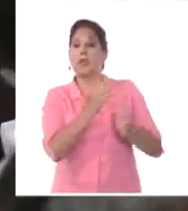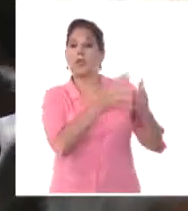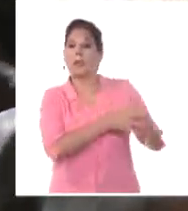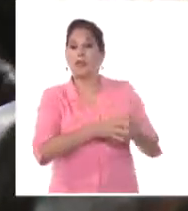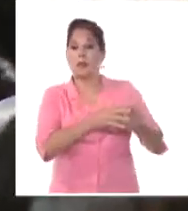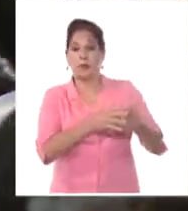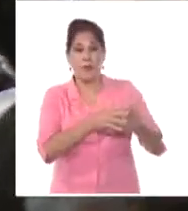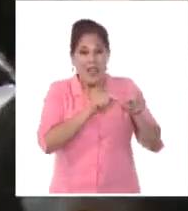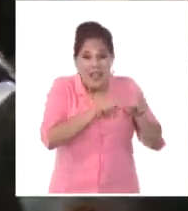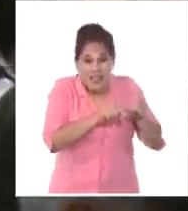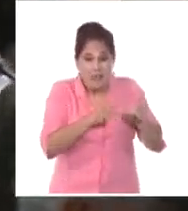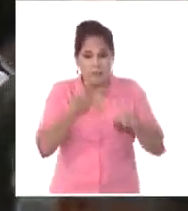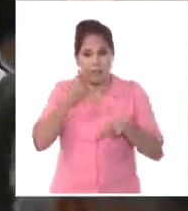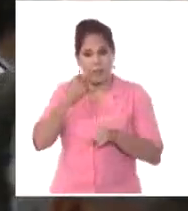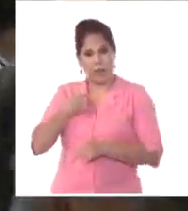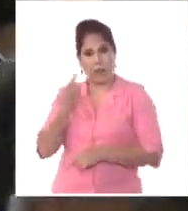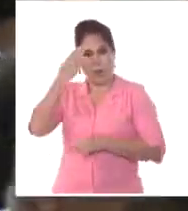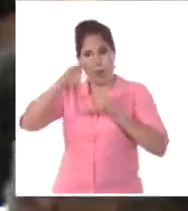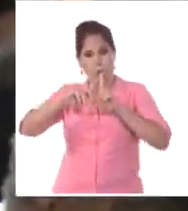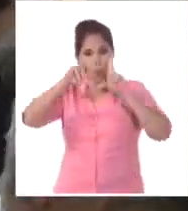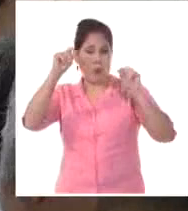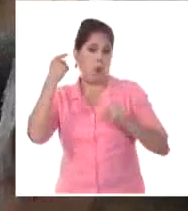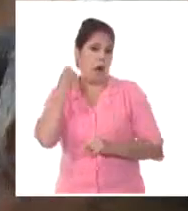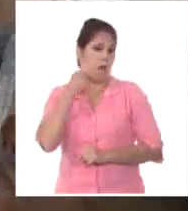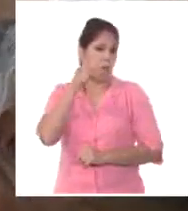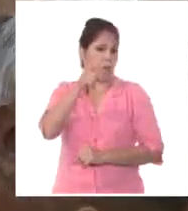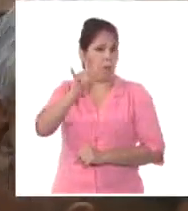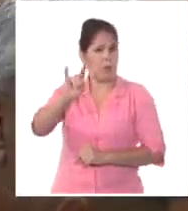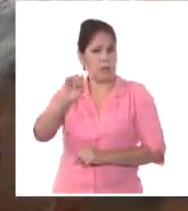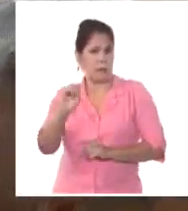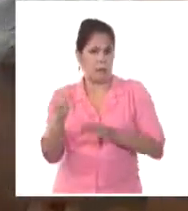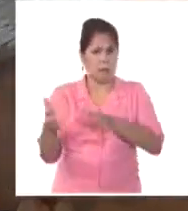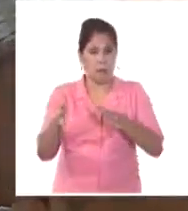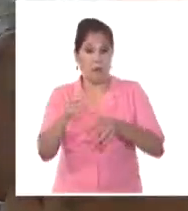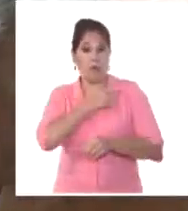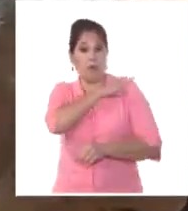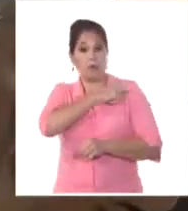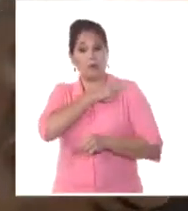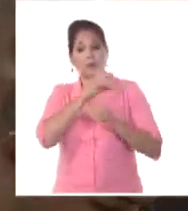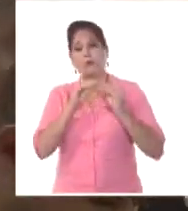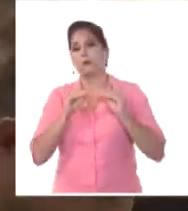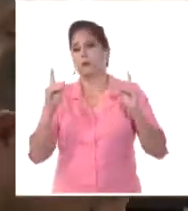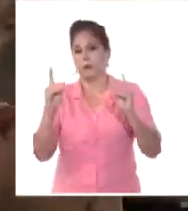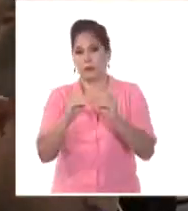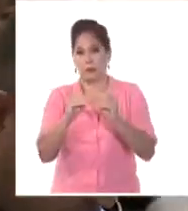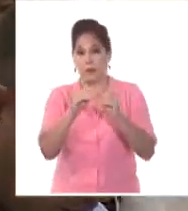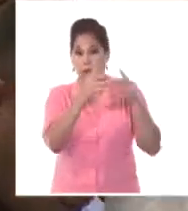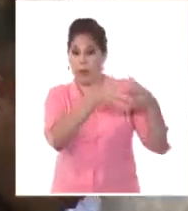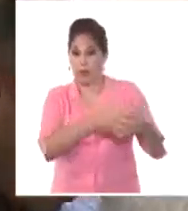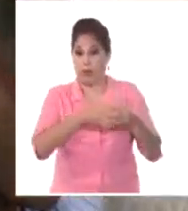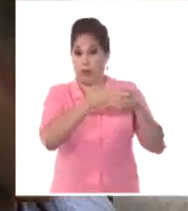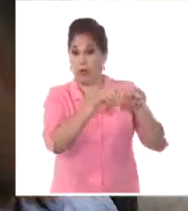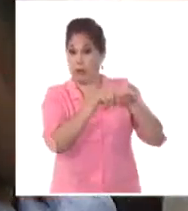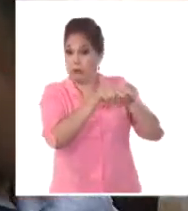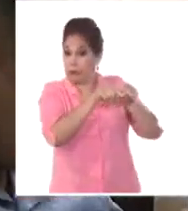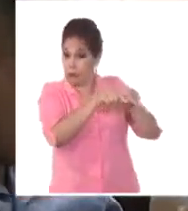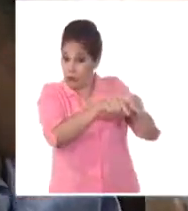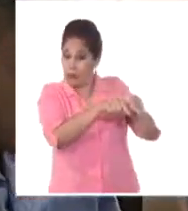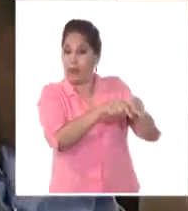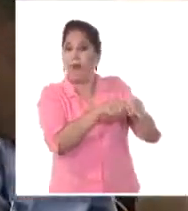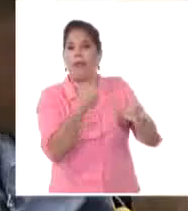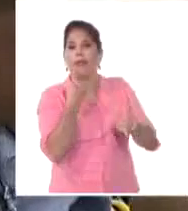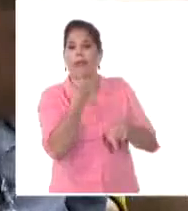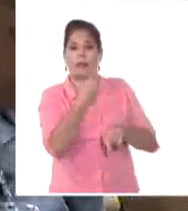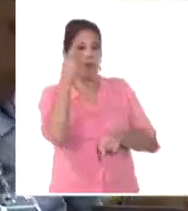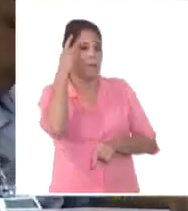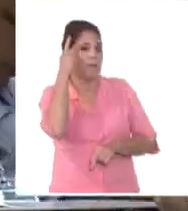también se vieron reflejados en el caso de Cuba cuando en los años 60 un funcionario del Departamento de Estado norteamericano hizo un